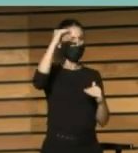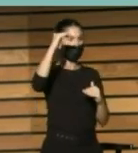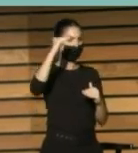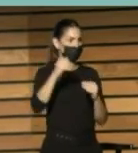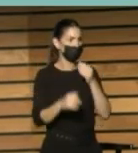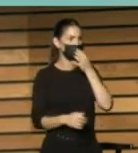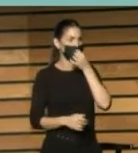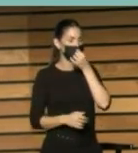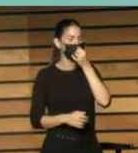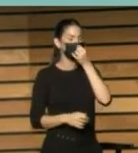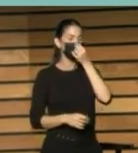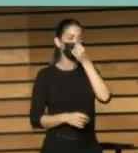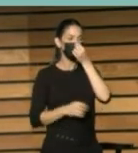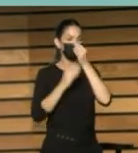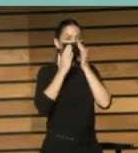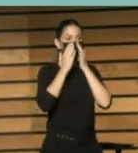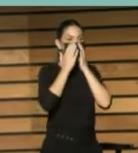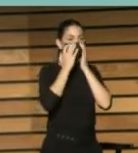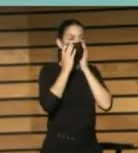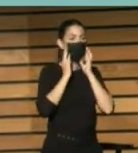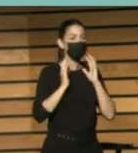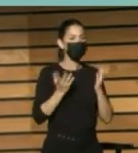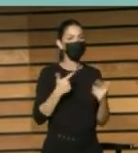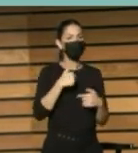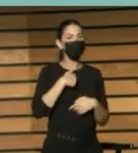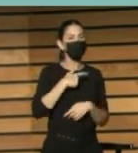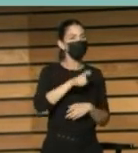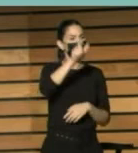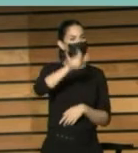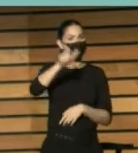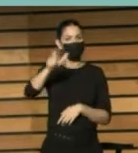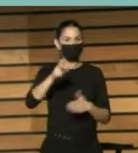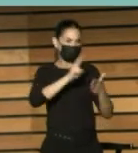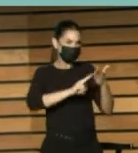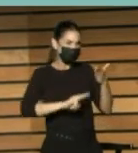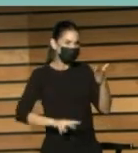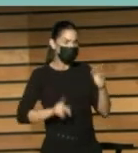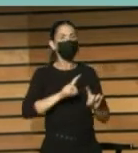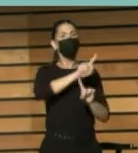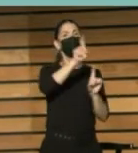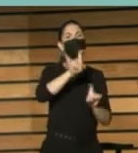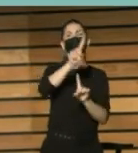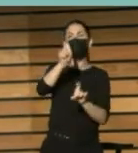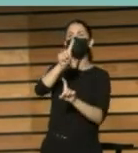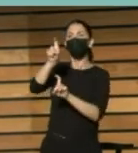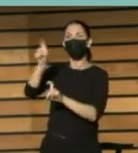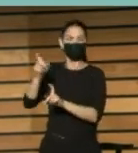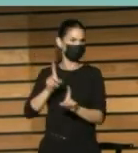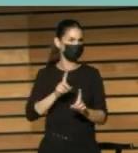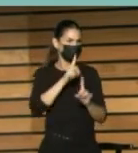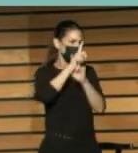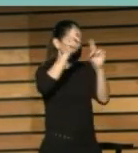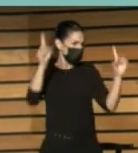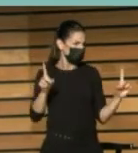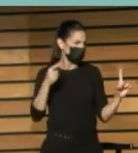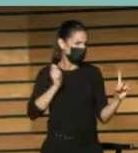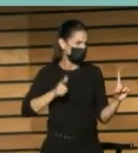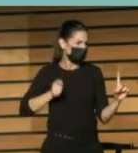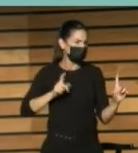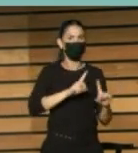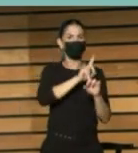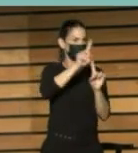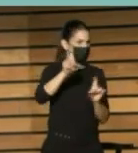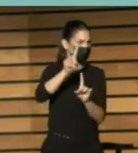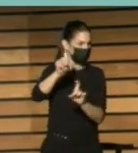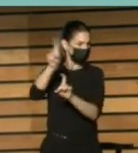120%. Preguntados a los usuarios, a los lectores, en los barómetros que hacemos anualmente desde el Ministerio de